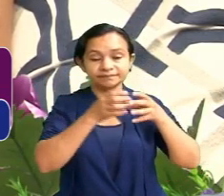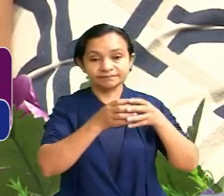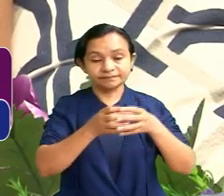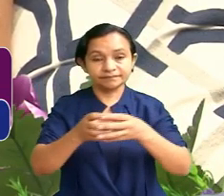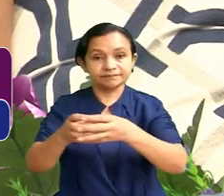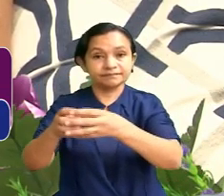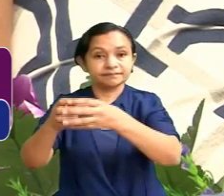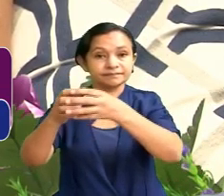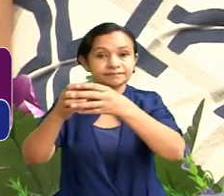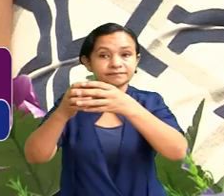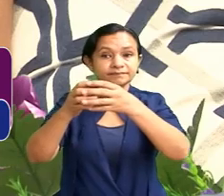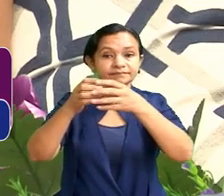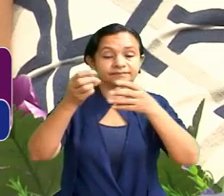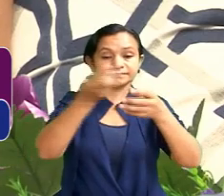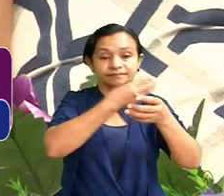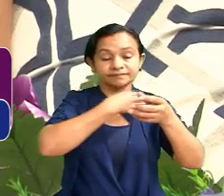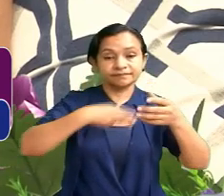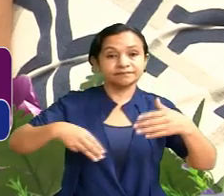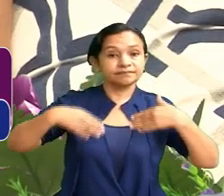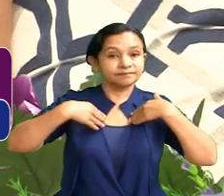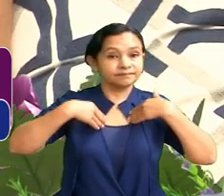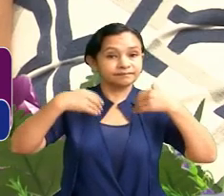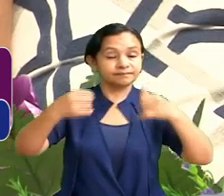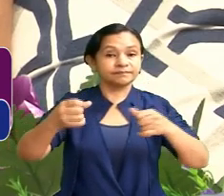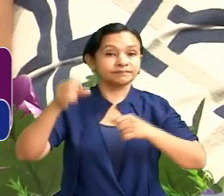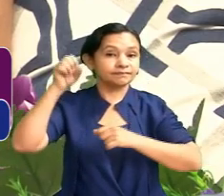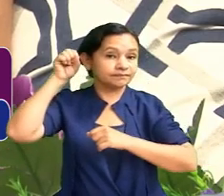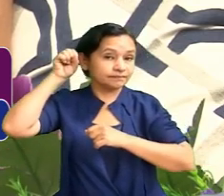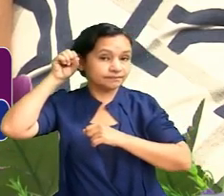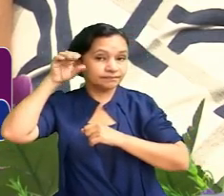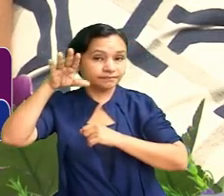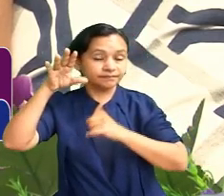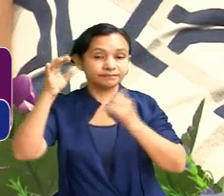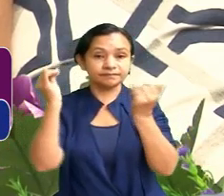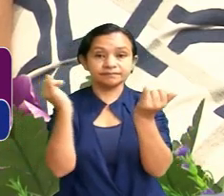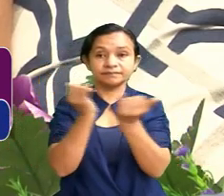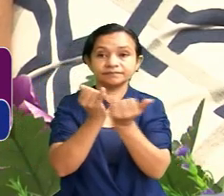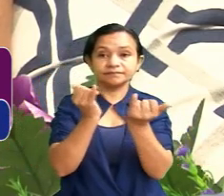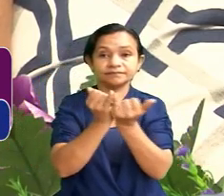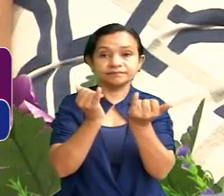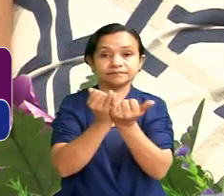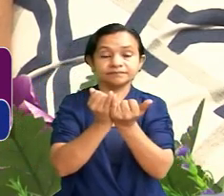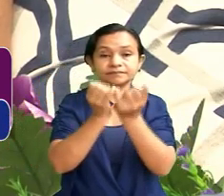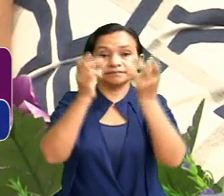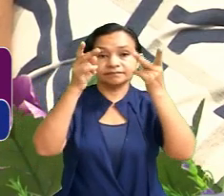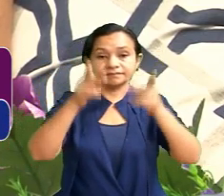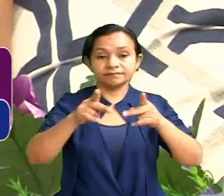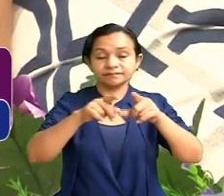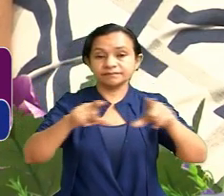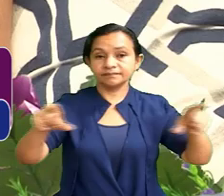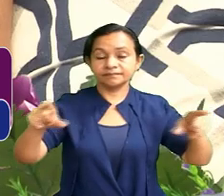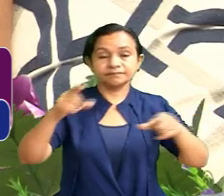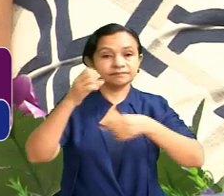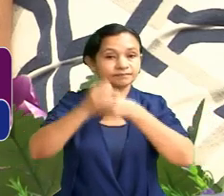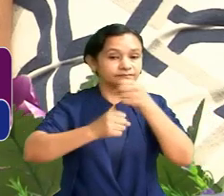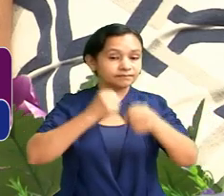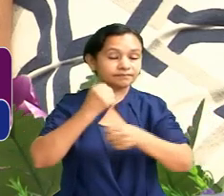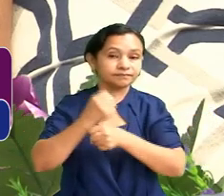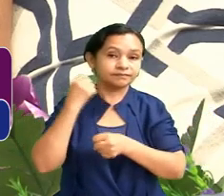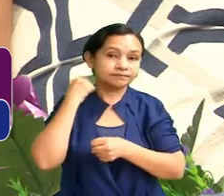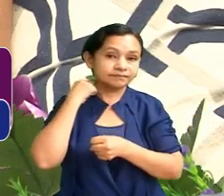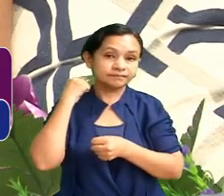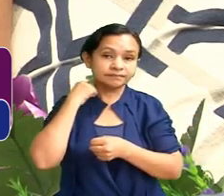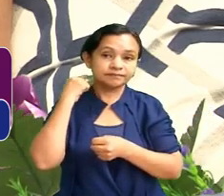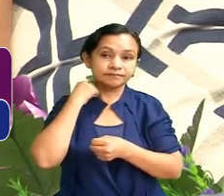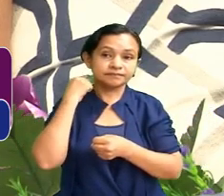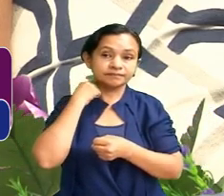también con los compañeros del minsa en el caso del intur igual de hecho hay todo un plan de todos los años se hace un plan se